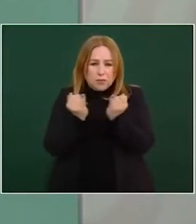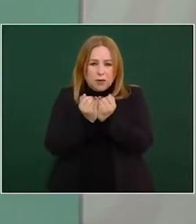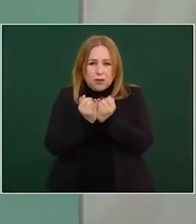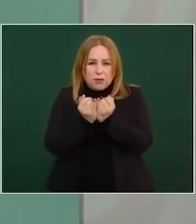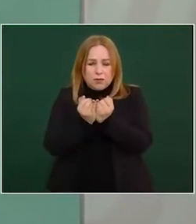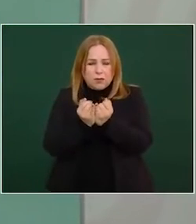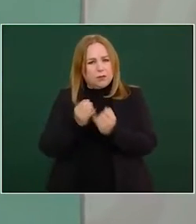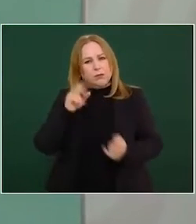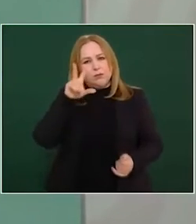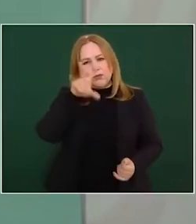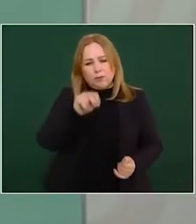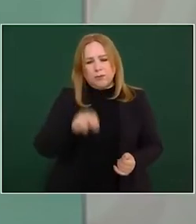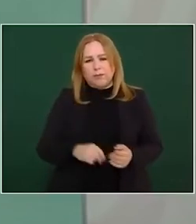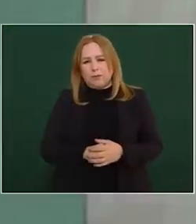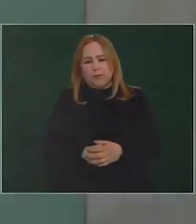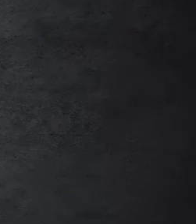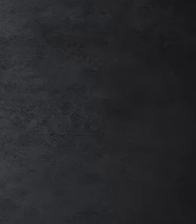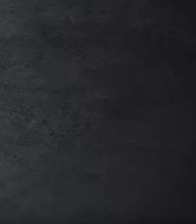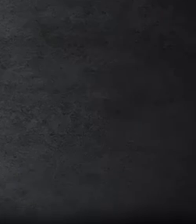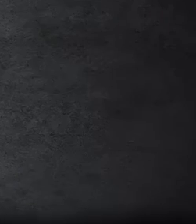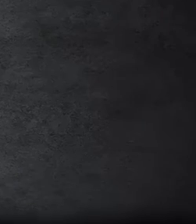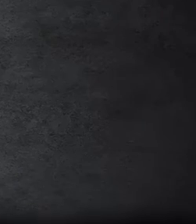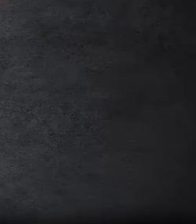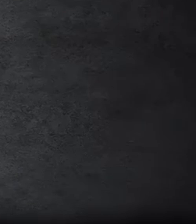no, no, somos iguales.